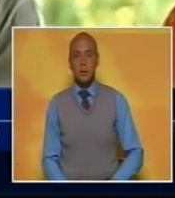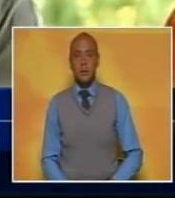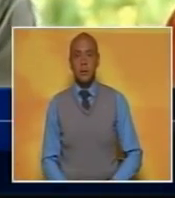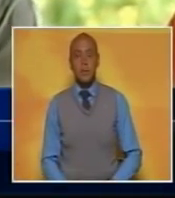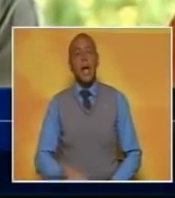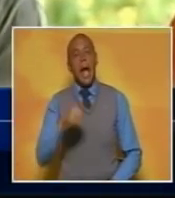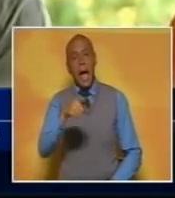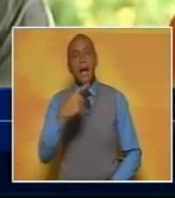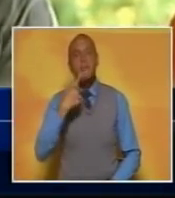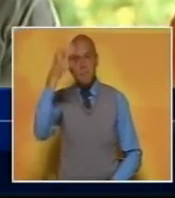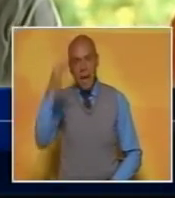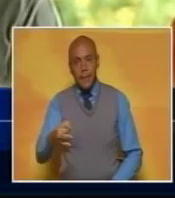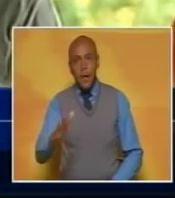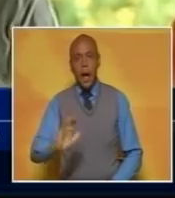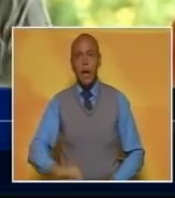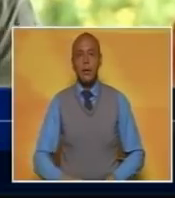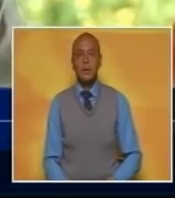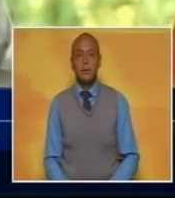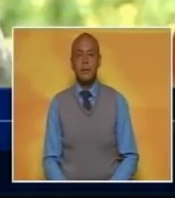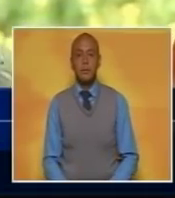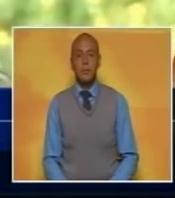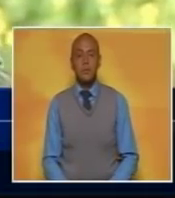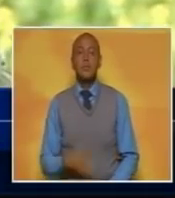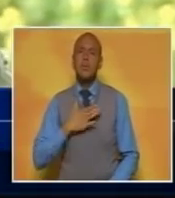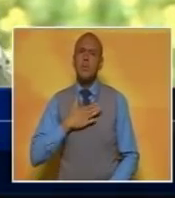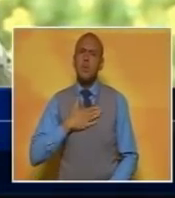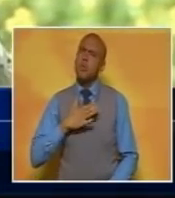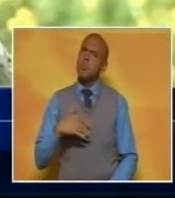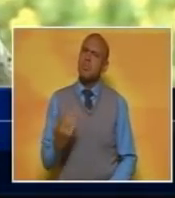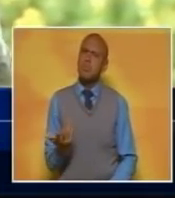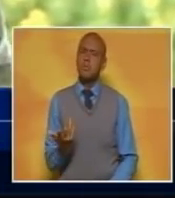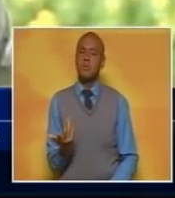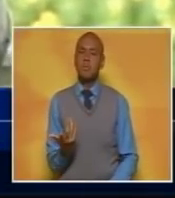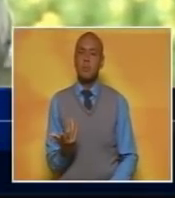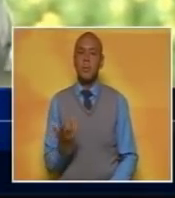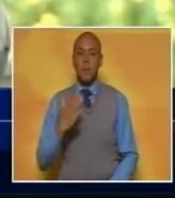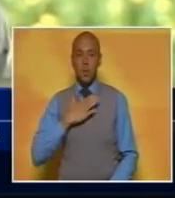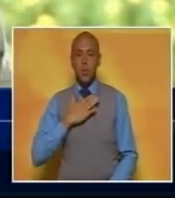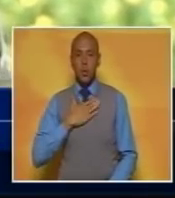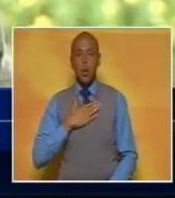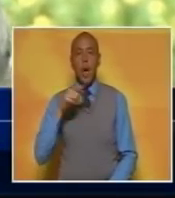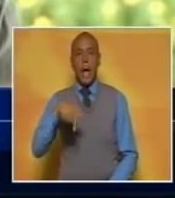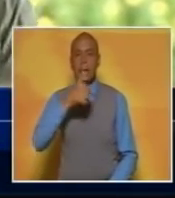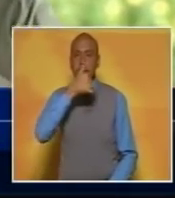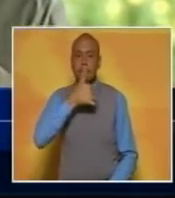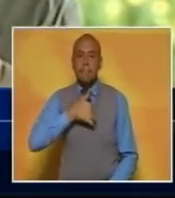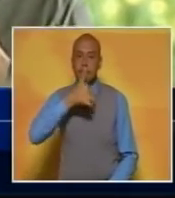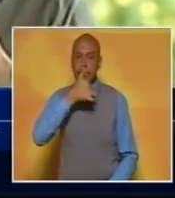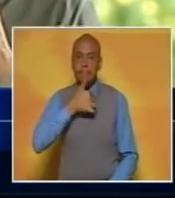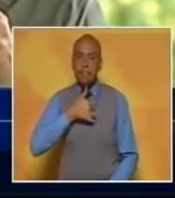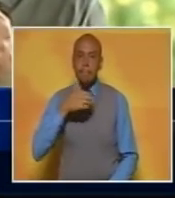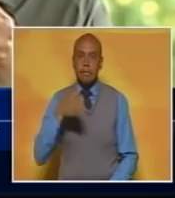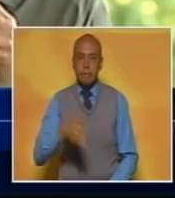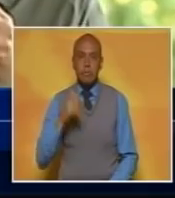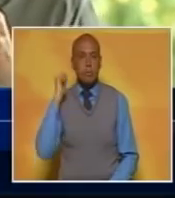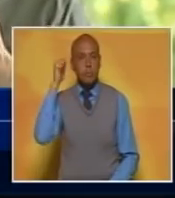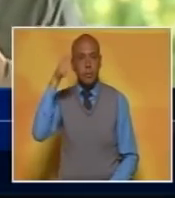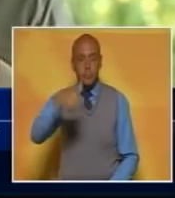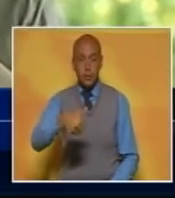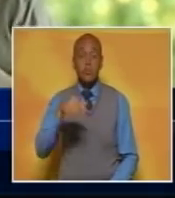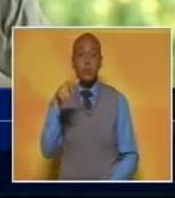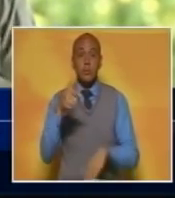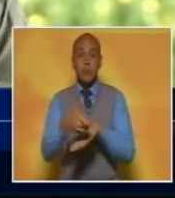Esa es la verdad. Nosotros más bien estamos aquí resistiendo. El